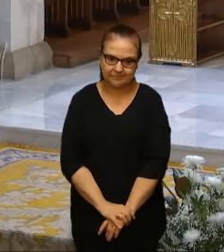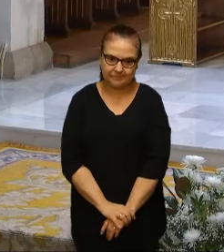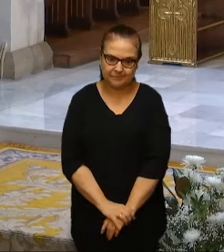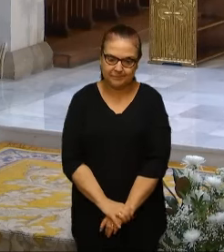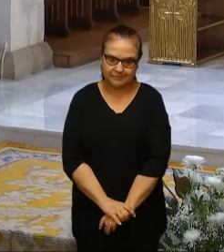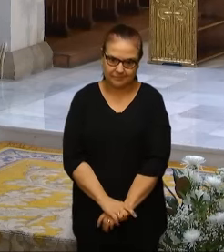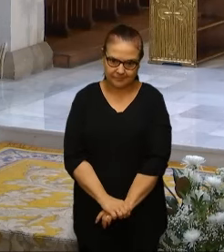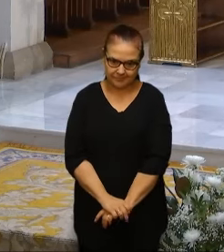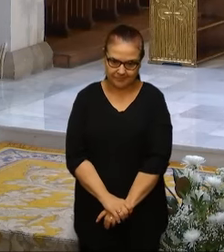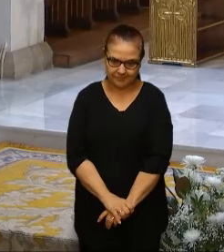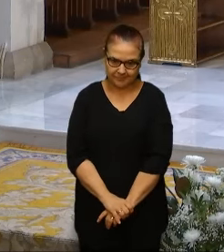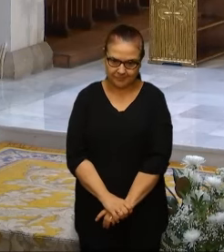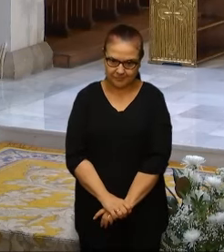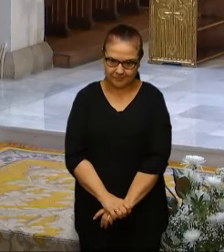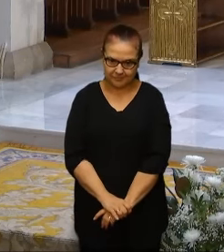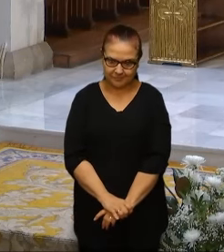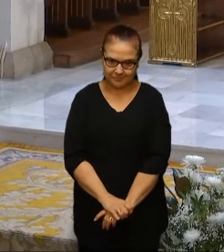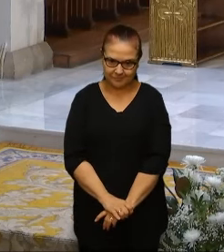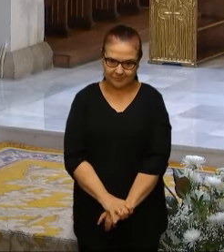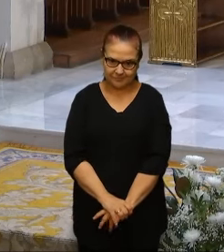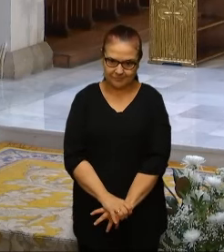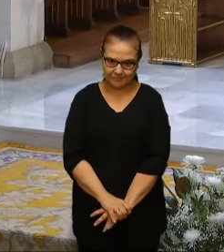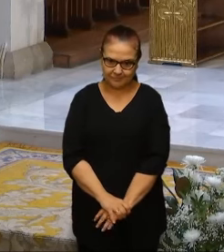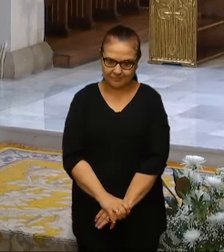Evangelica dicta erant nostra delicta.